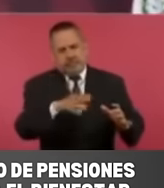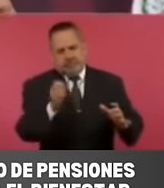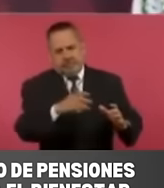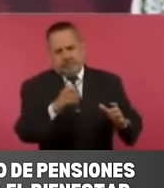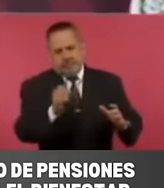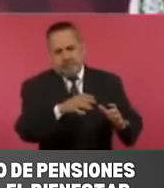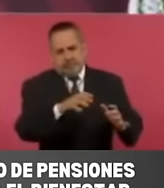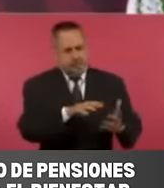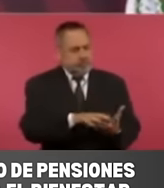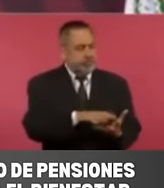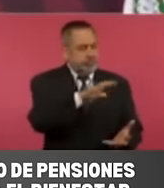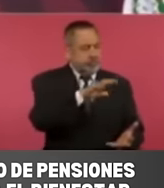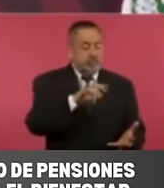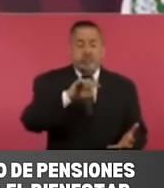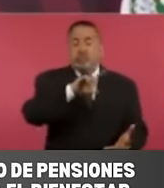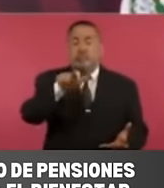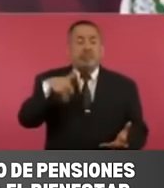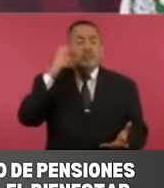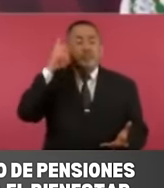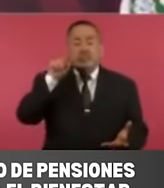que los trabajadores no reclaman